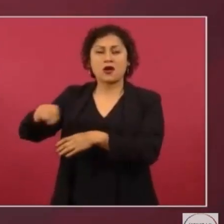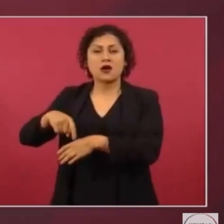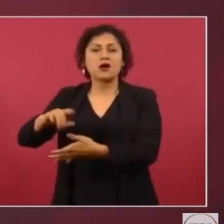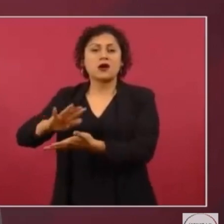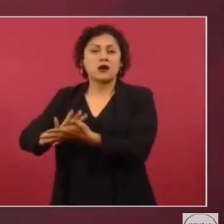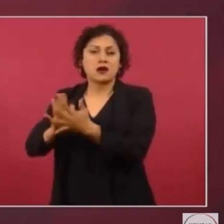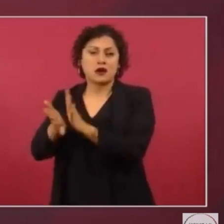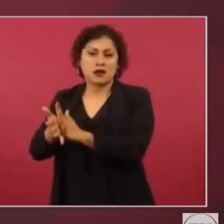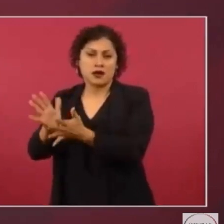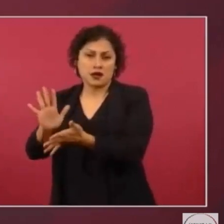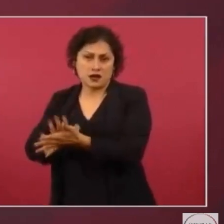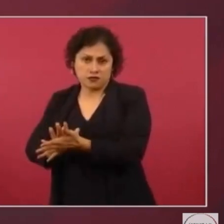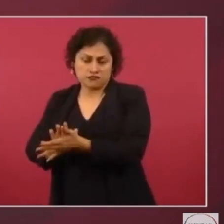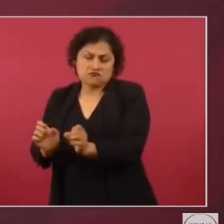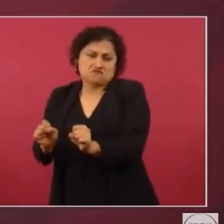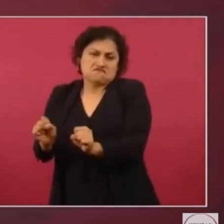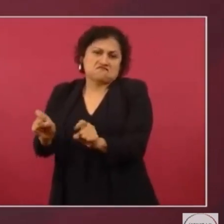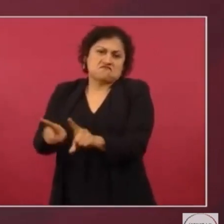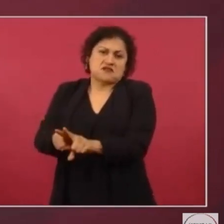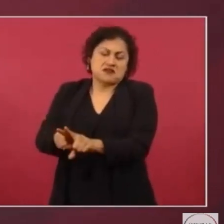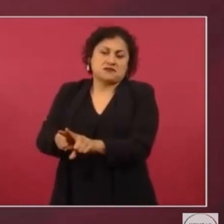del bandidaje oficial